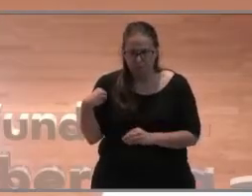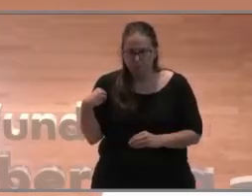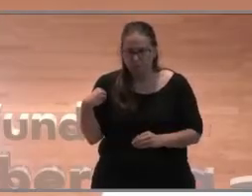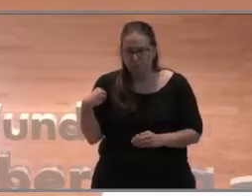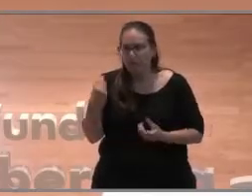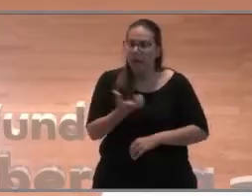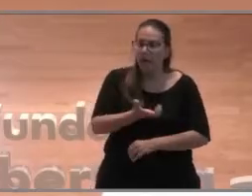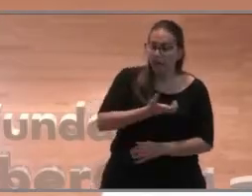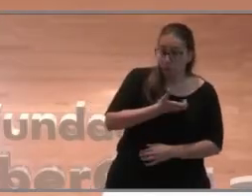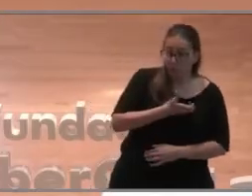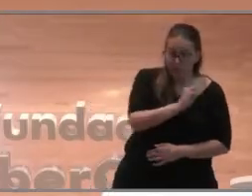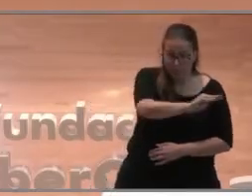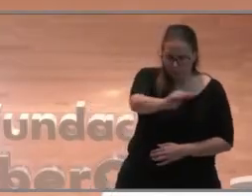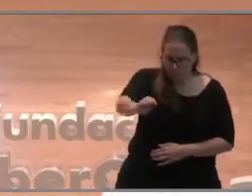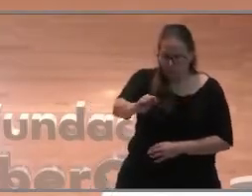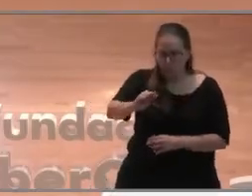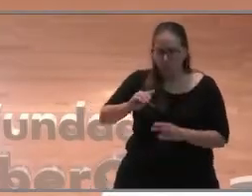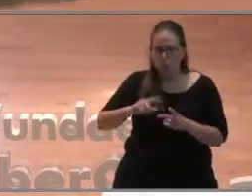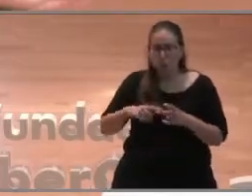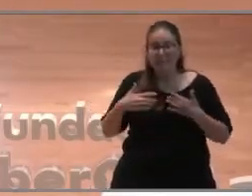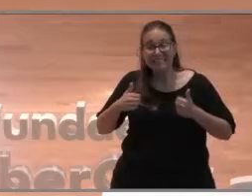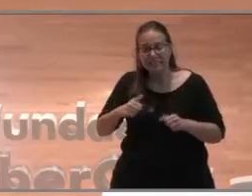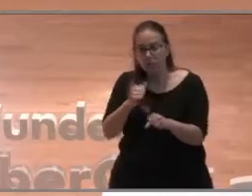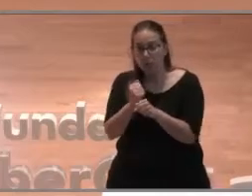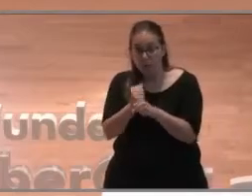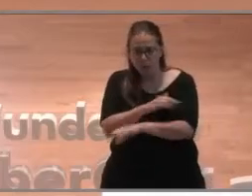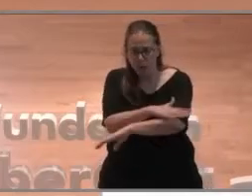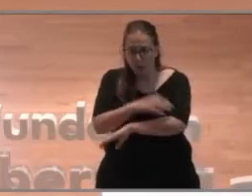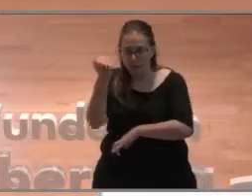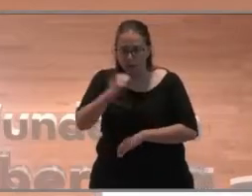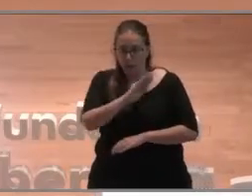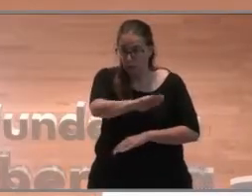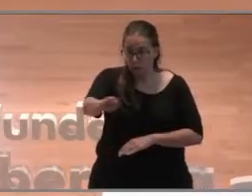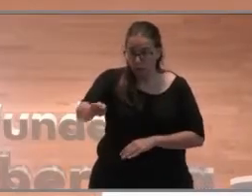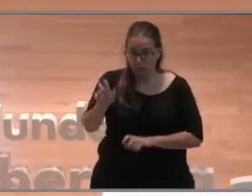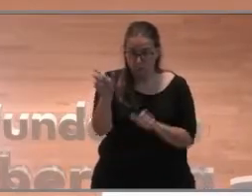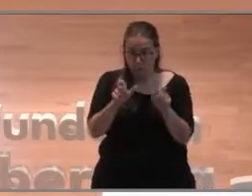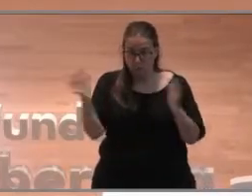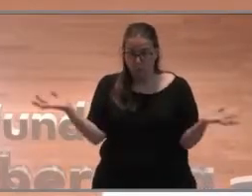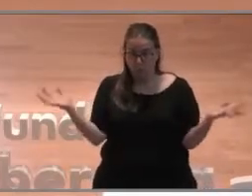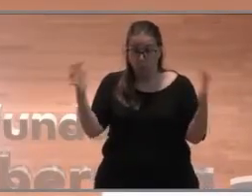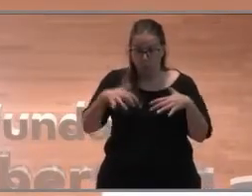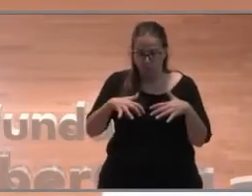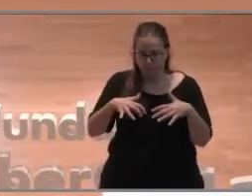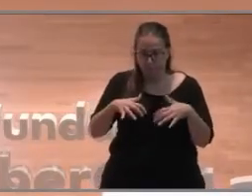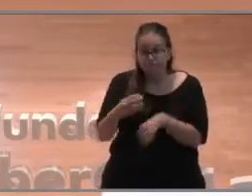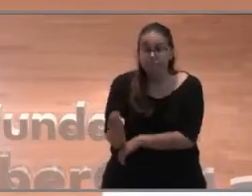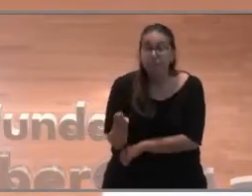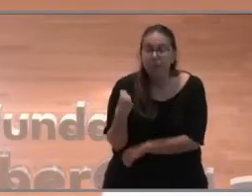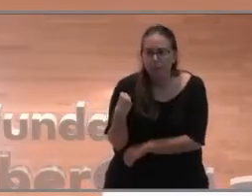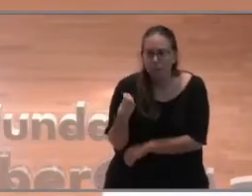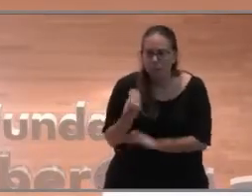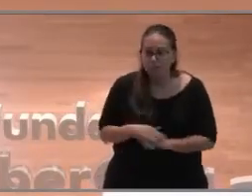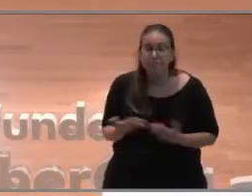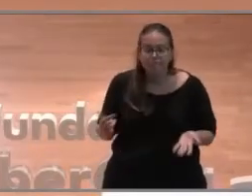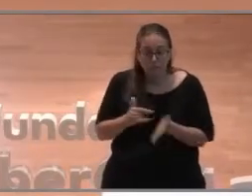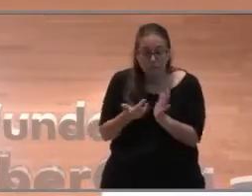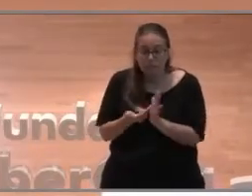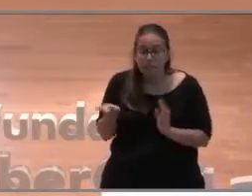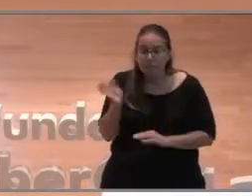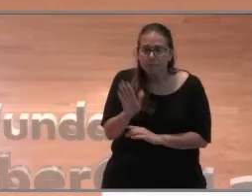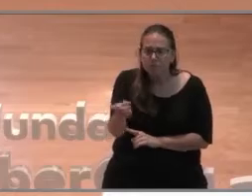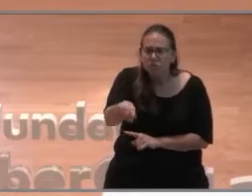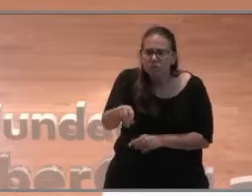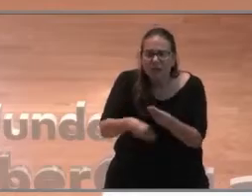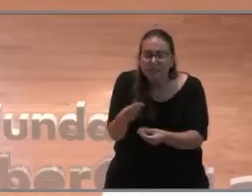tanto ayuntamientos como pues, Salud Laboral del Gobierno de Aragón, como diferente gente, y nos preguntaban, bueno, aquí tenéis el plan, ¿y vosotros qué